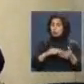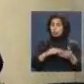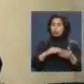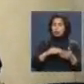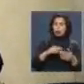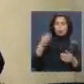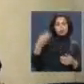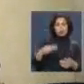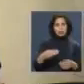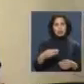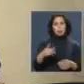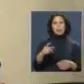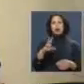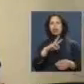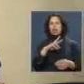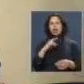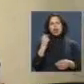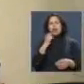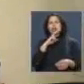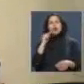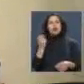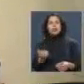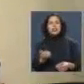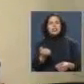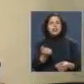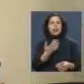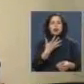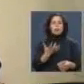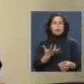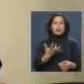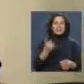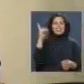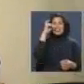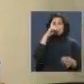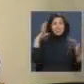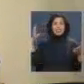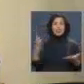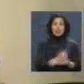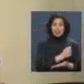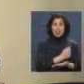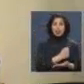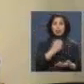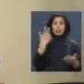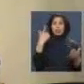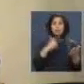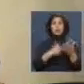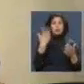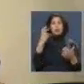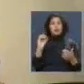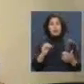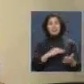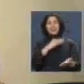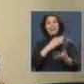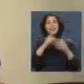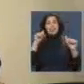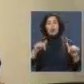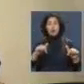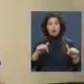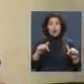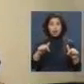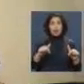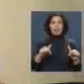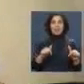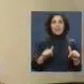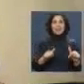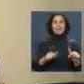diseñado para que no se hagan plebiscitos. Por eso es que ha costado tanto. Del 90 a la fecha, solamente 4 plebiscitos más al que vamos a hacer en San